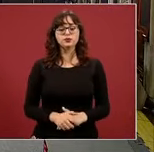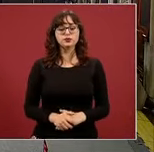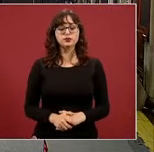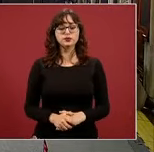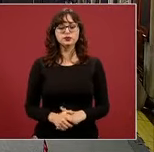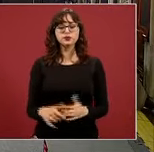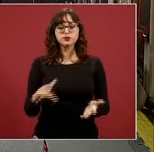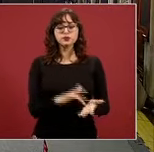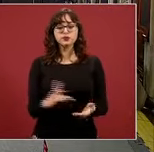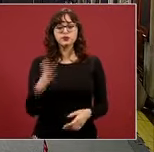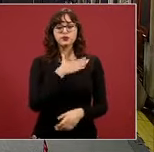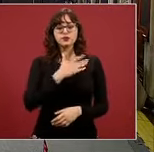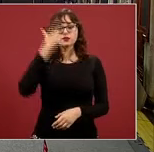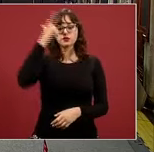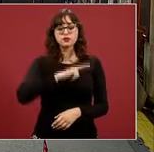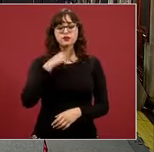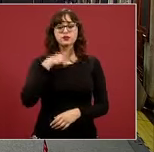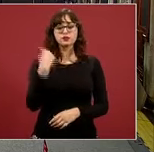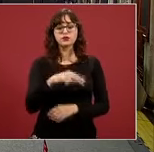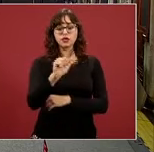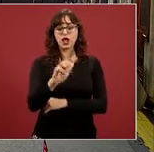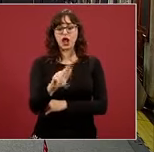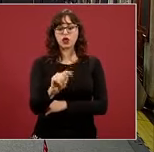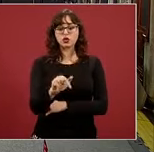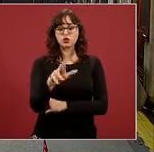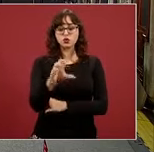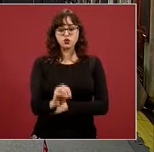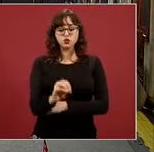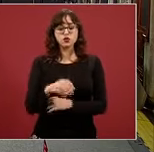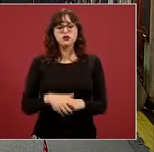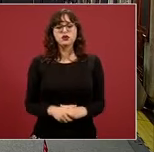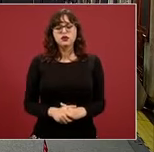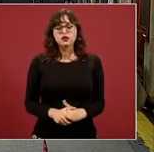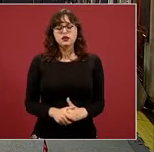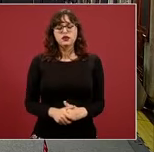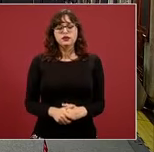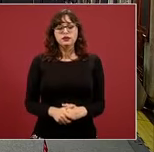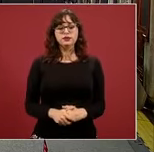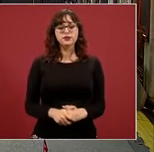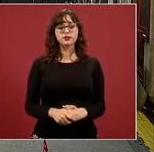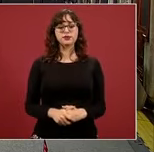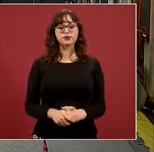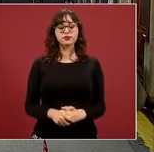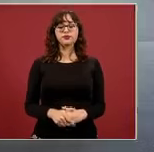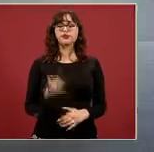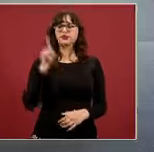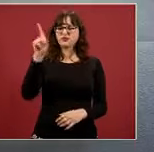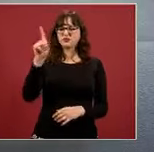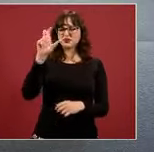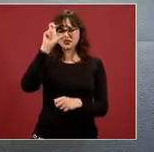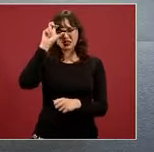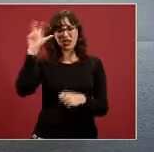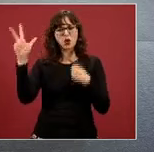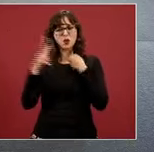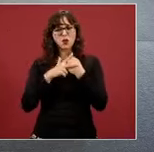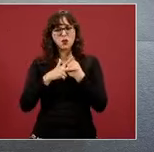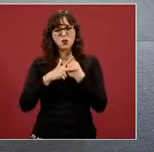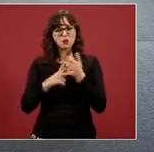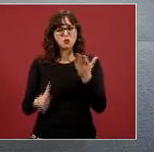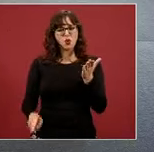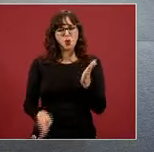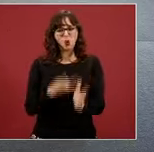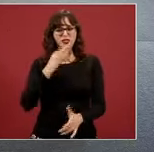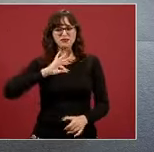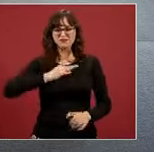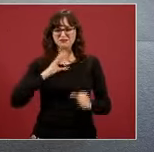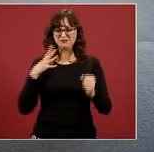Gracias, buenas noches, Arturo Contreras, de pie de página. ¿Cómo se explica estos rebrotes en Europa que tengan como muchísimos más